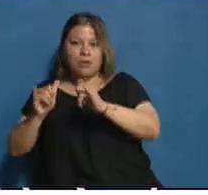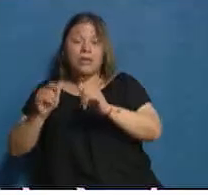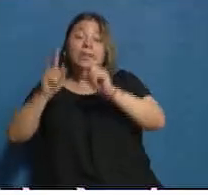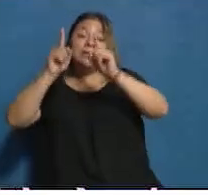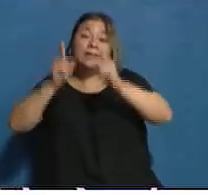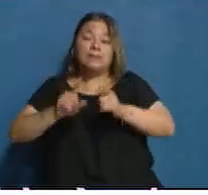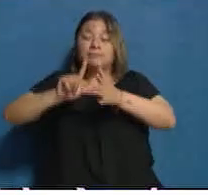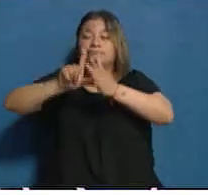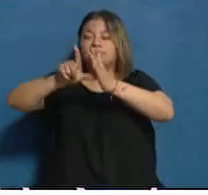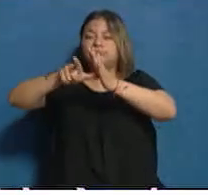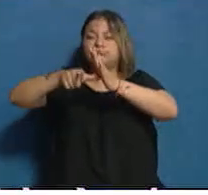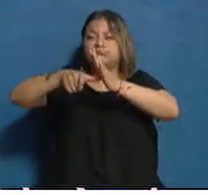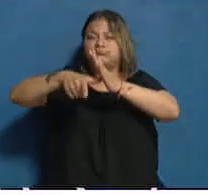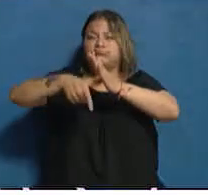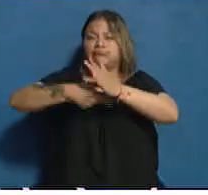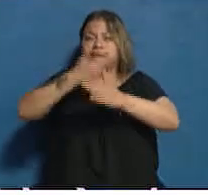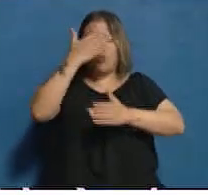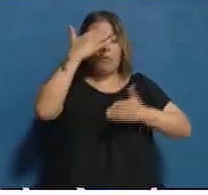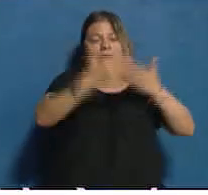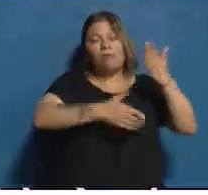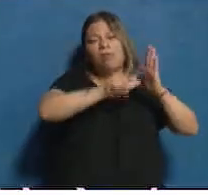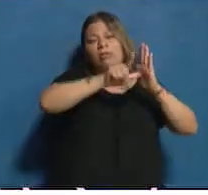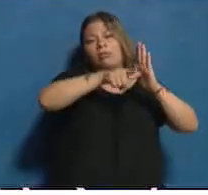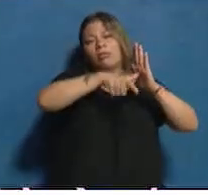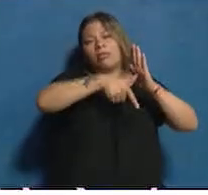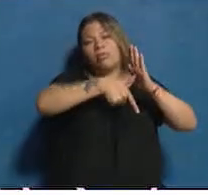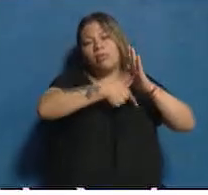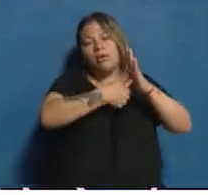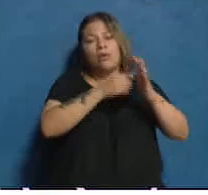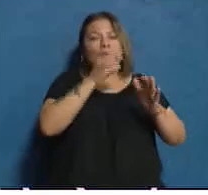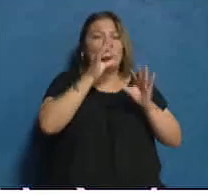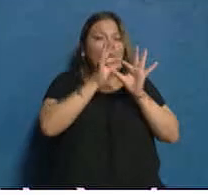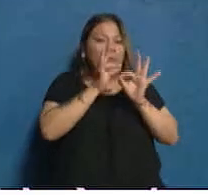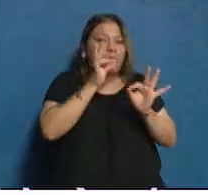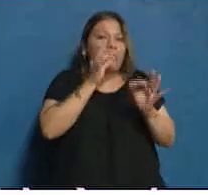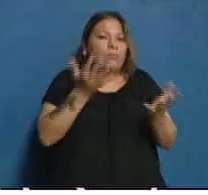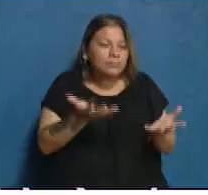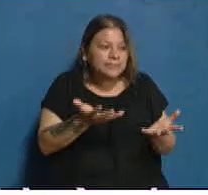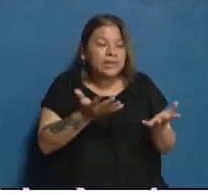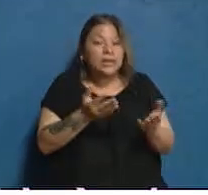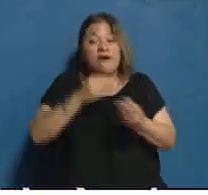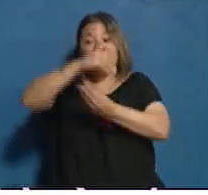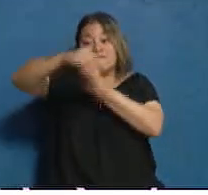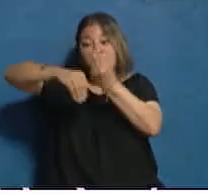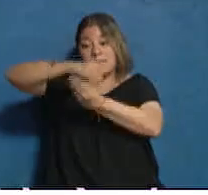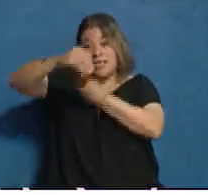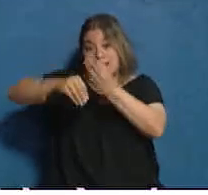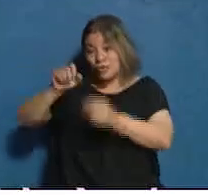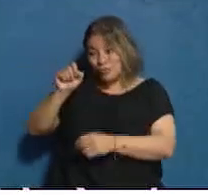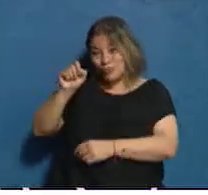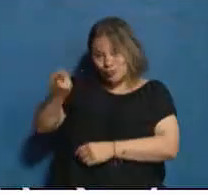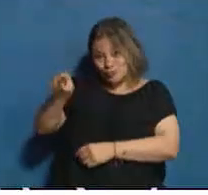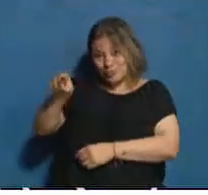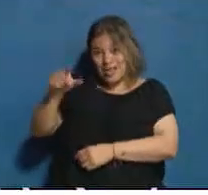demora de la justicia en poder tomar las muestras. Por lo cual, la familia de Alan Vilouta,